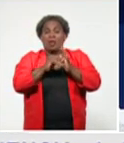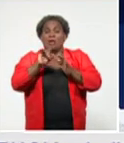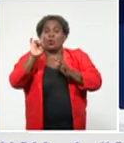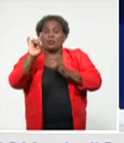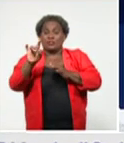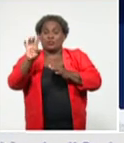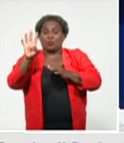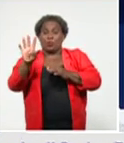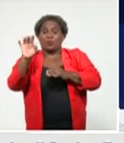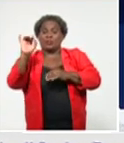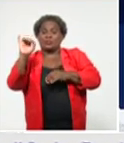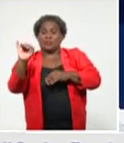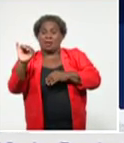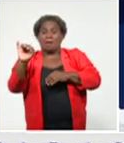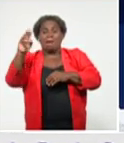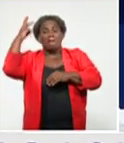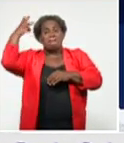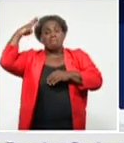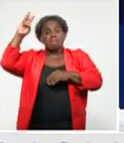535.946, México,